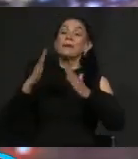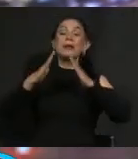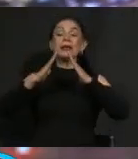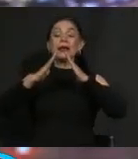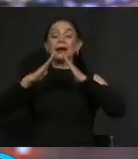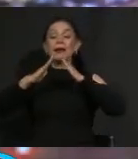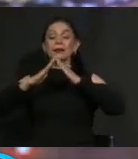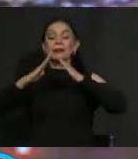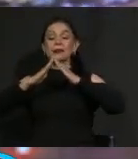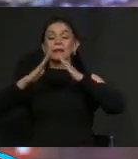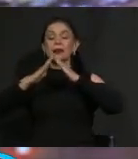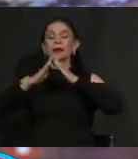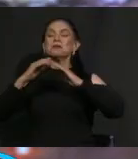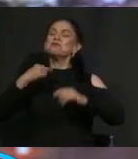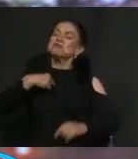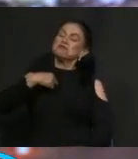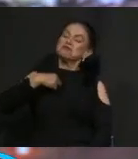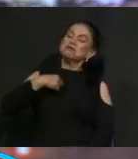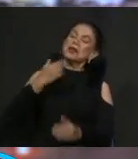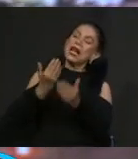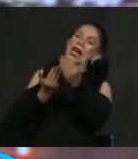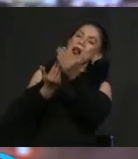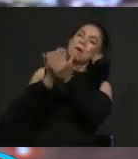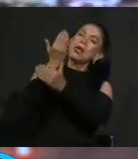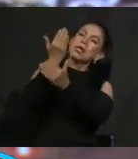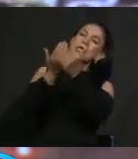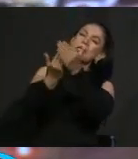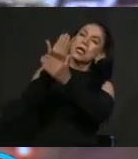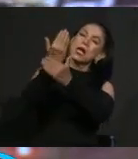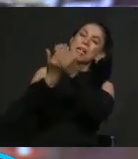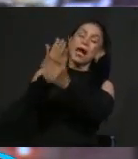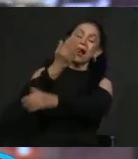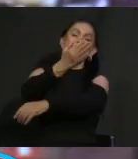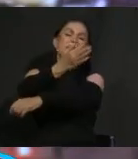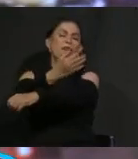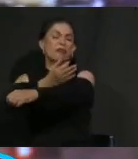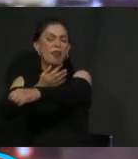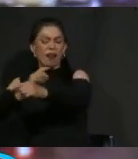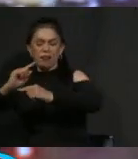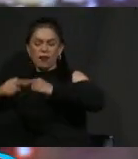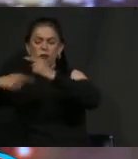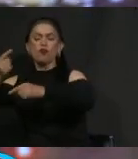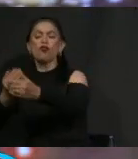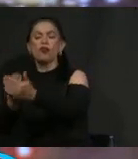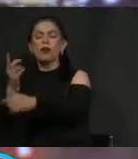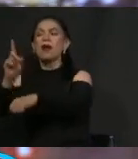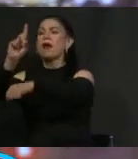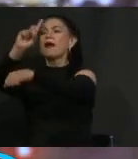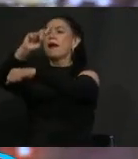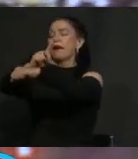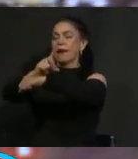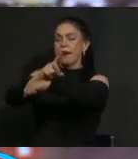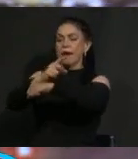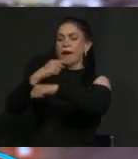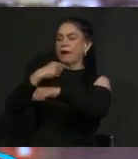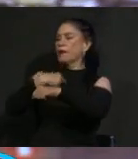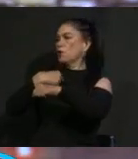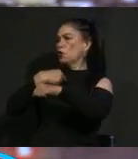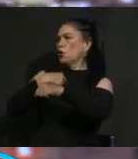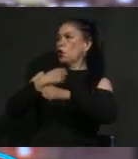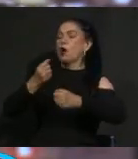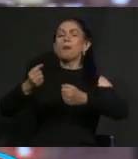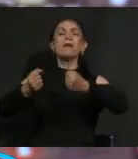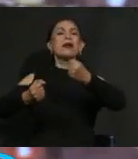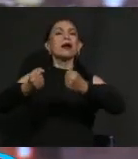día siguiente iba al Canal como a las dos de la tarde el programa empezaba a las 5 pero llevaba el material y me chocaron por la parte de